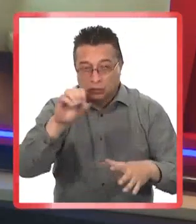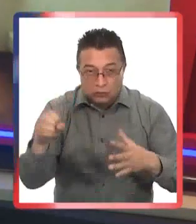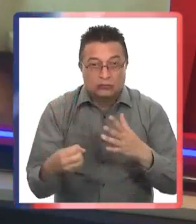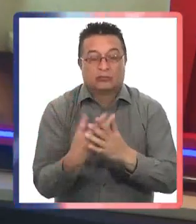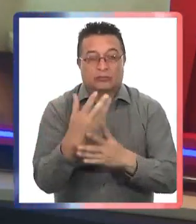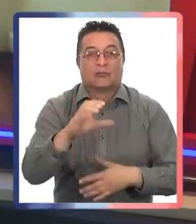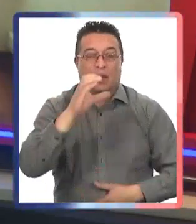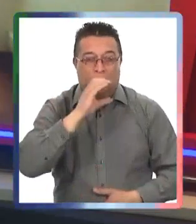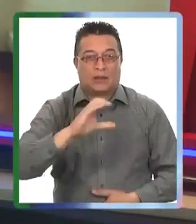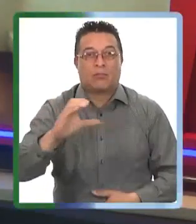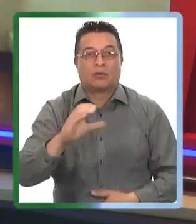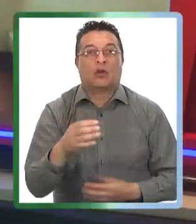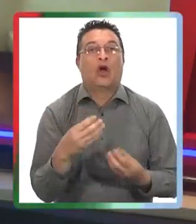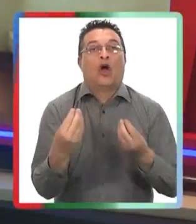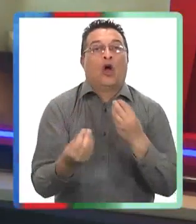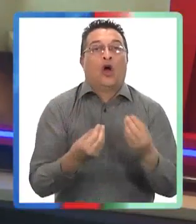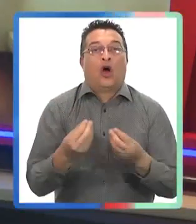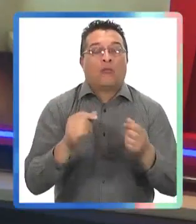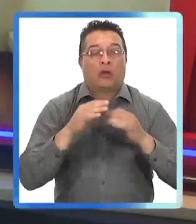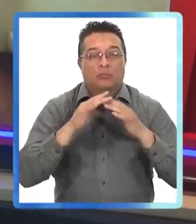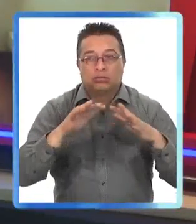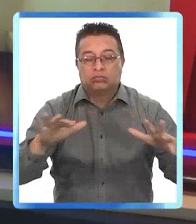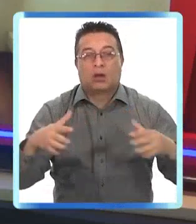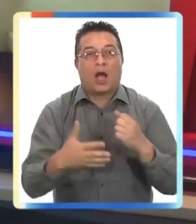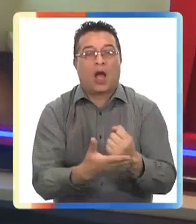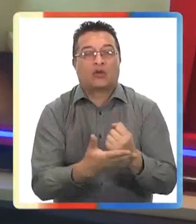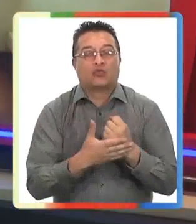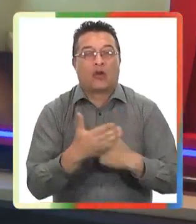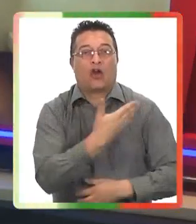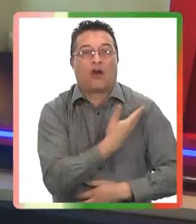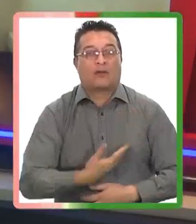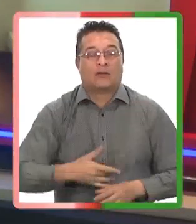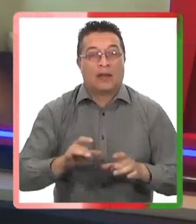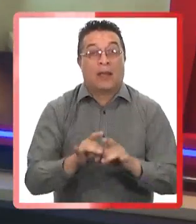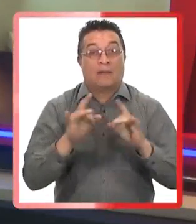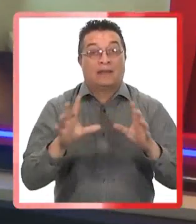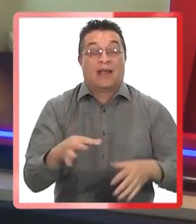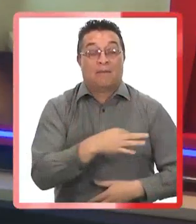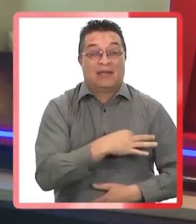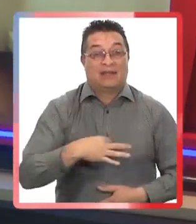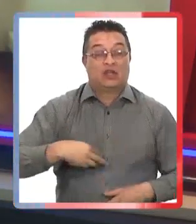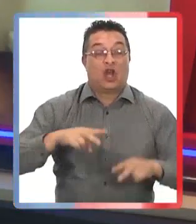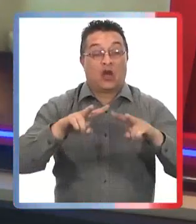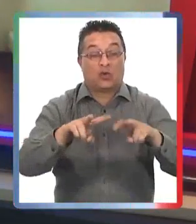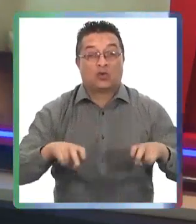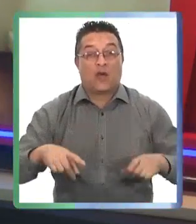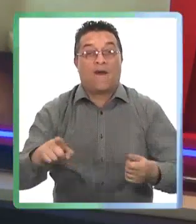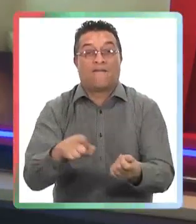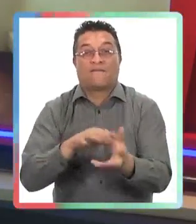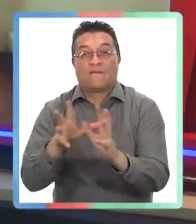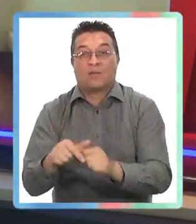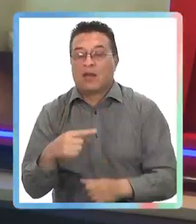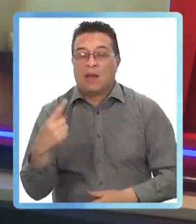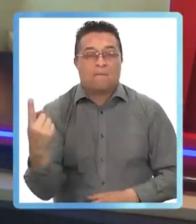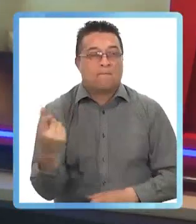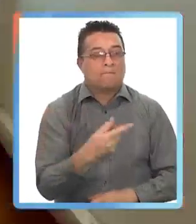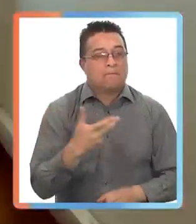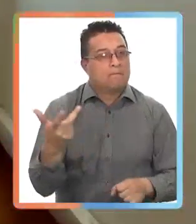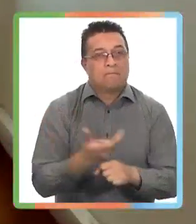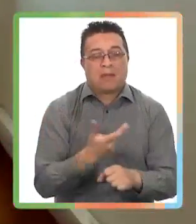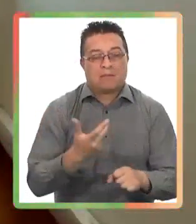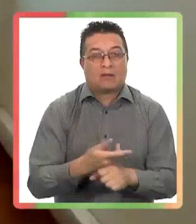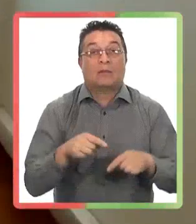la modernización del campo. ¿De qué manera se despliega la ayuda del gobierno y en particular del Ministerio de Agricultura para todas estas familias que la están pasando muy